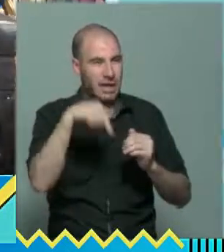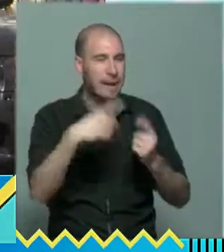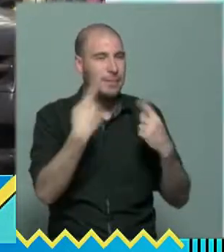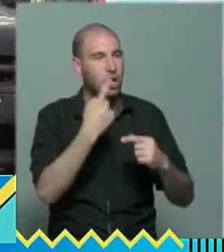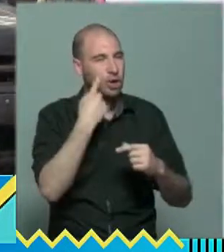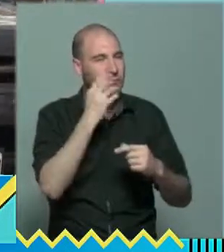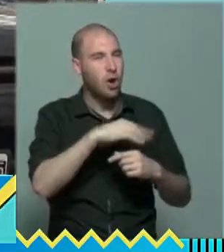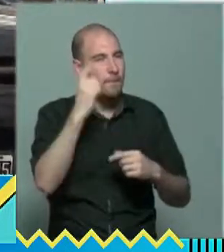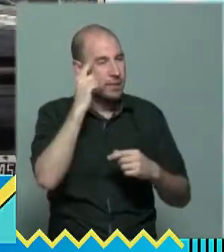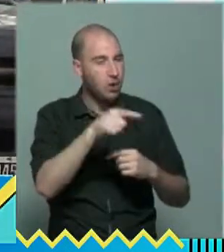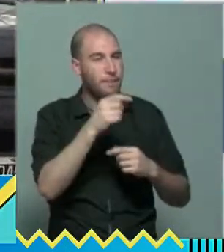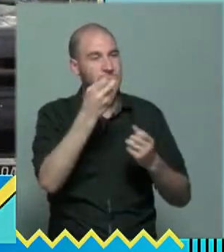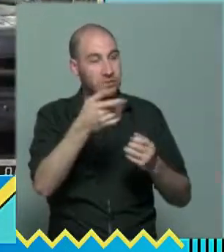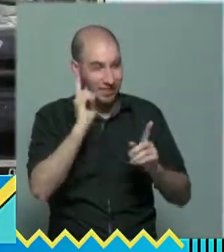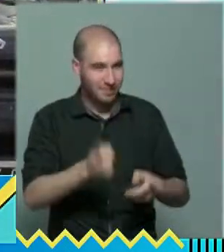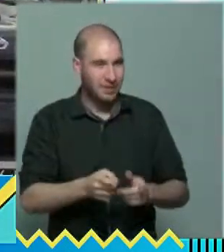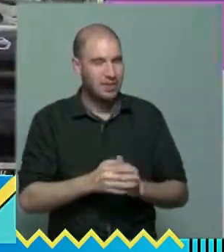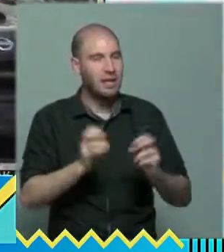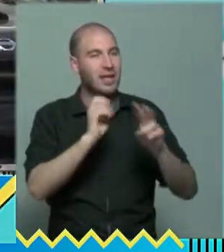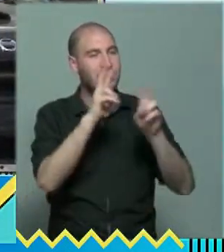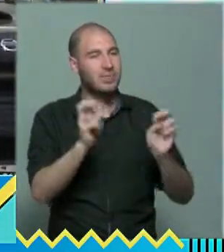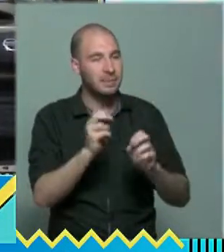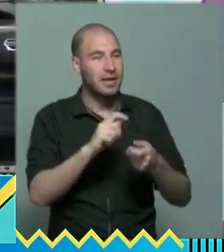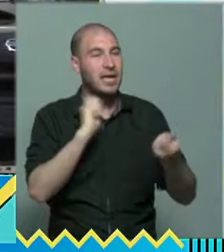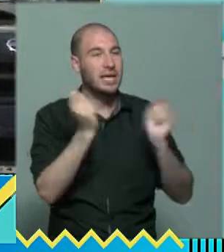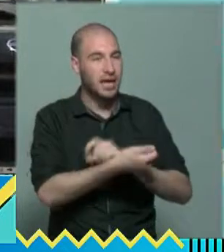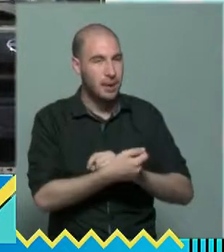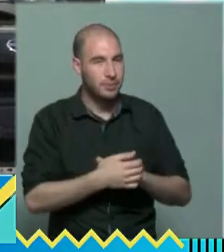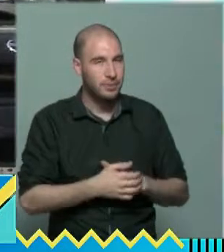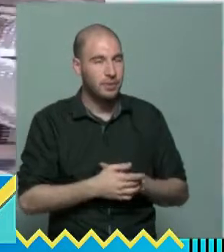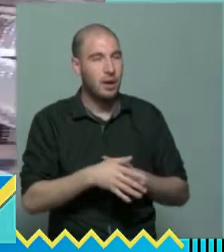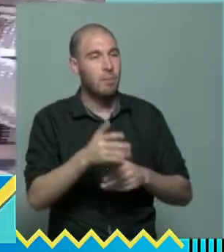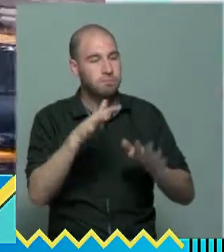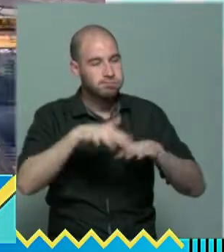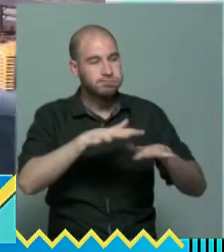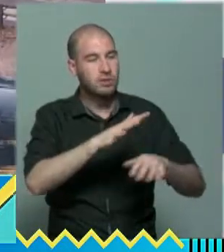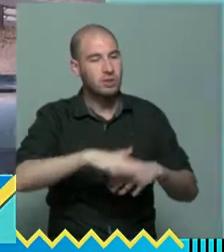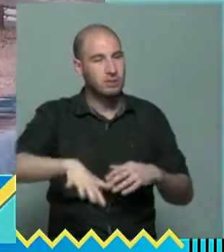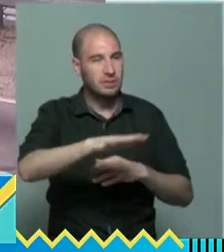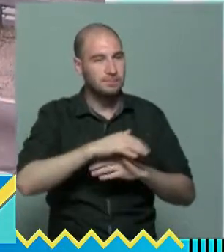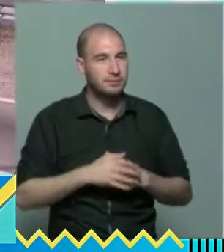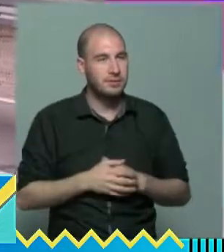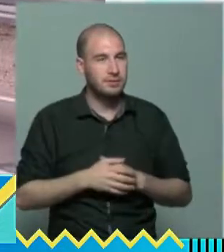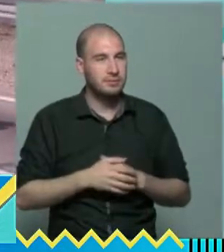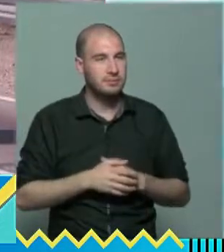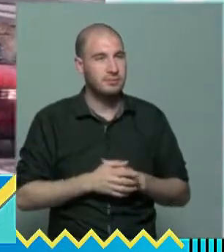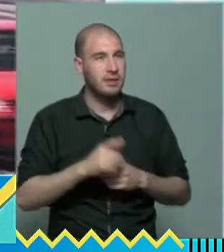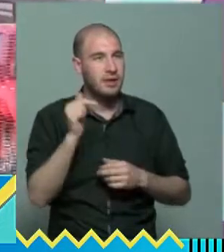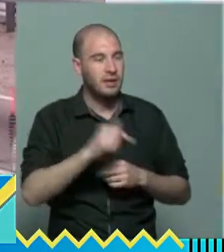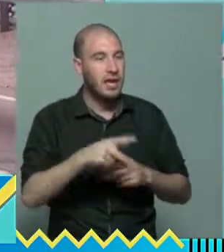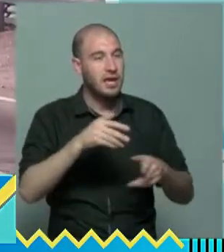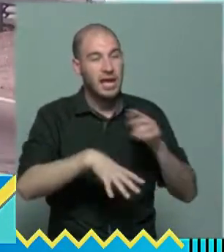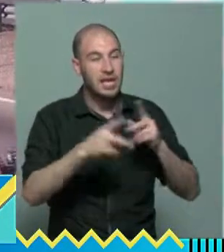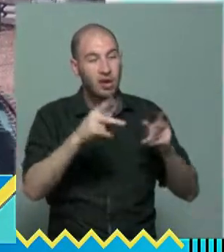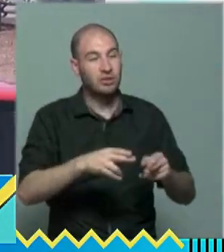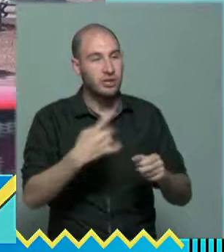queremos conocer tu opinión y la gente seguramente también, con respecto a esta modificación en las movilizaciones sociales, que ya no podrán cortar una calle, cortar